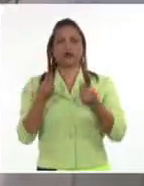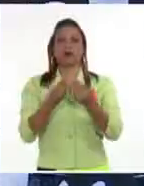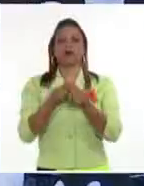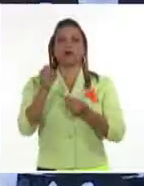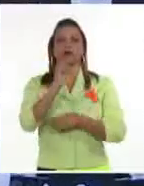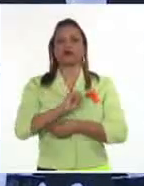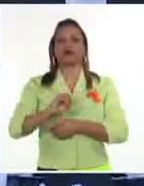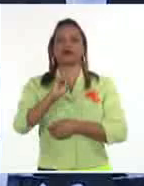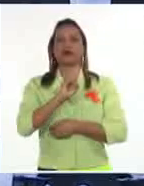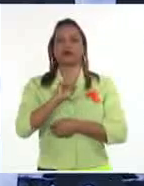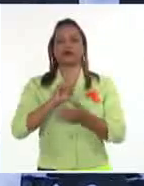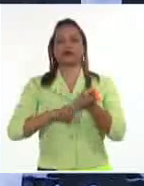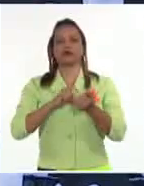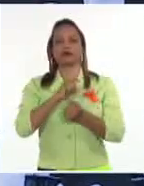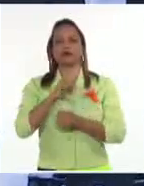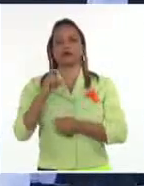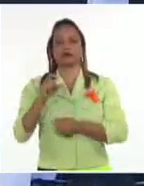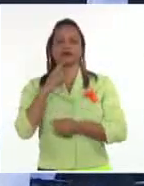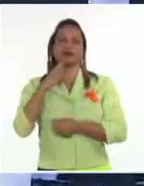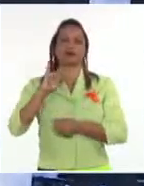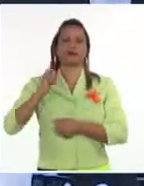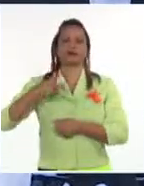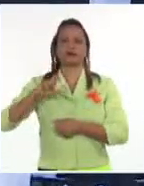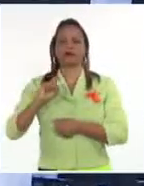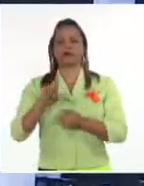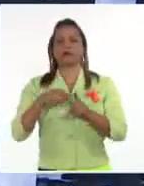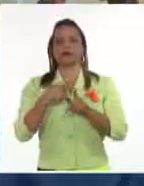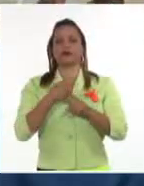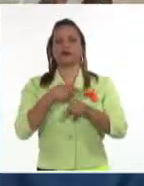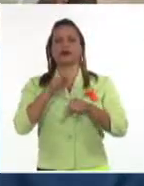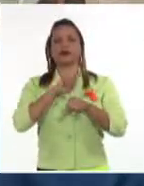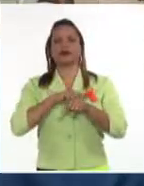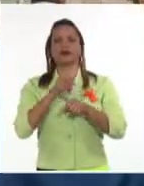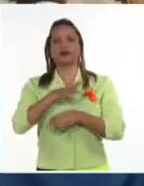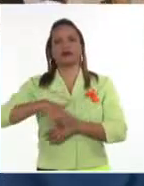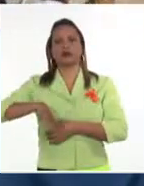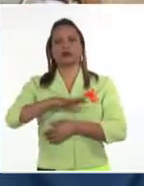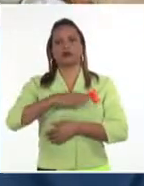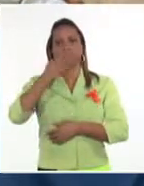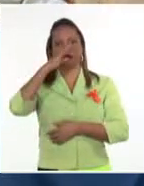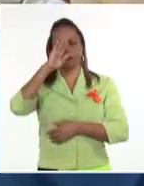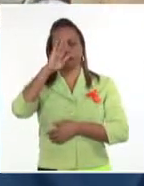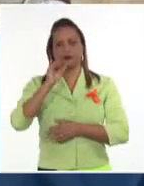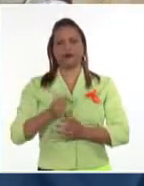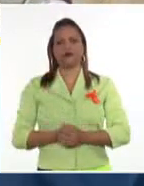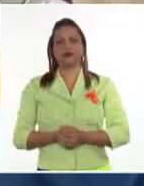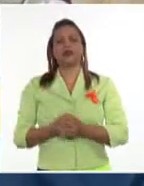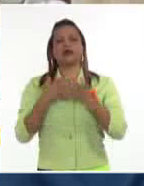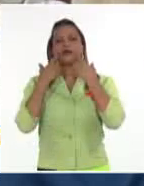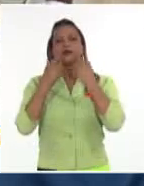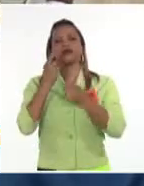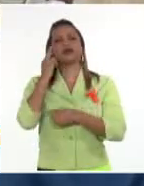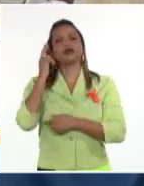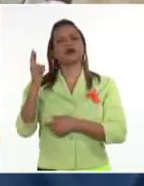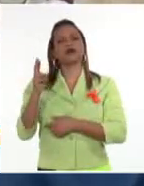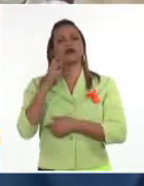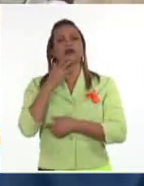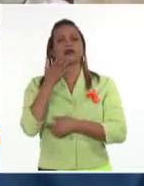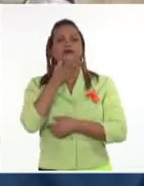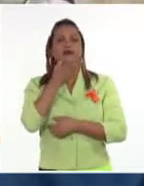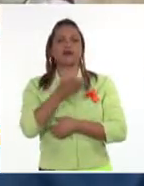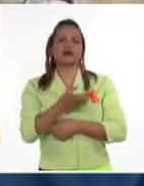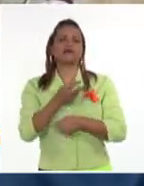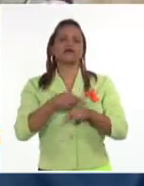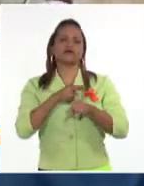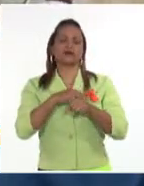y de masas, así como representación de la sociedad santiaguera. Es importante recordar a Fidel todos los días del día a día, precisamente por lo que representa